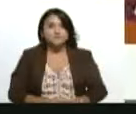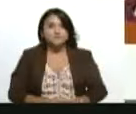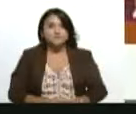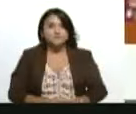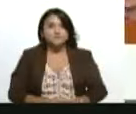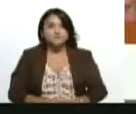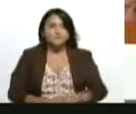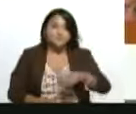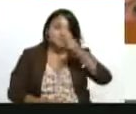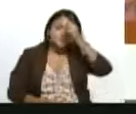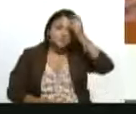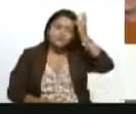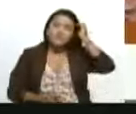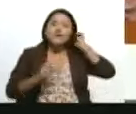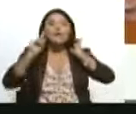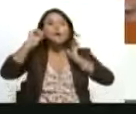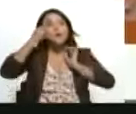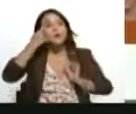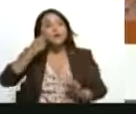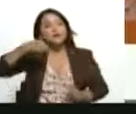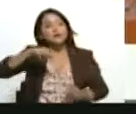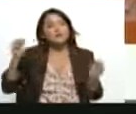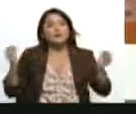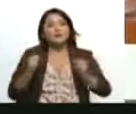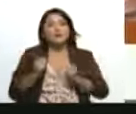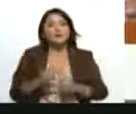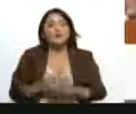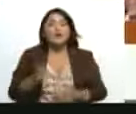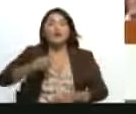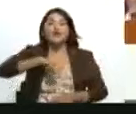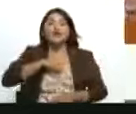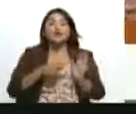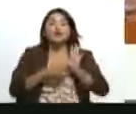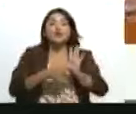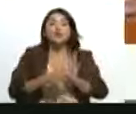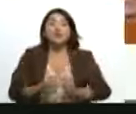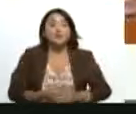Y recuerde, Mérida, pase lo que pase,